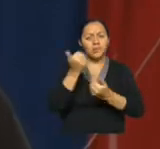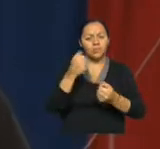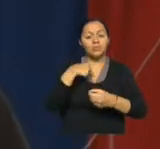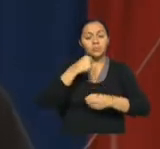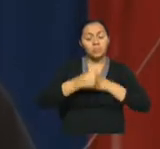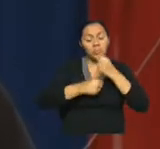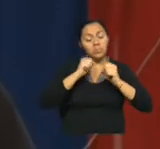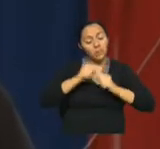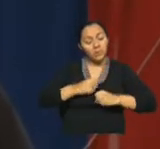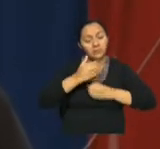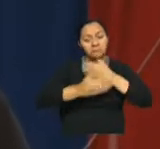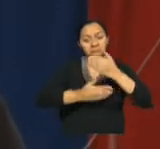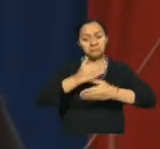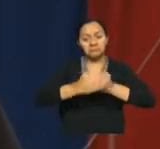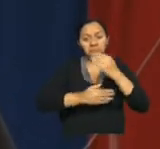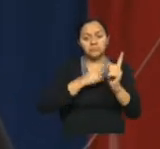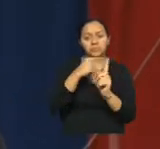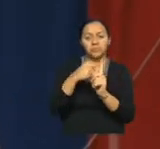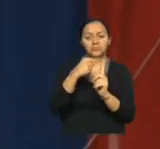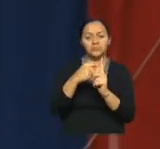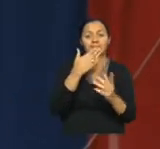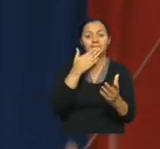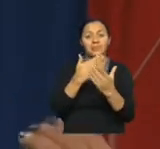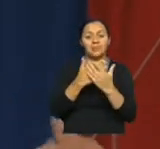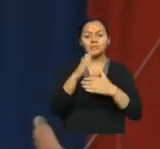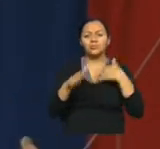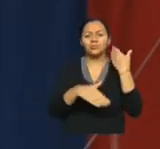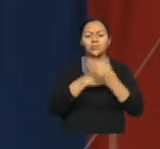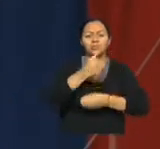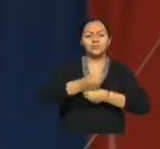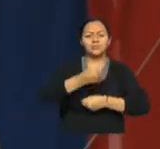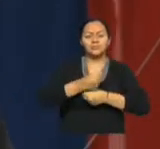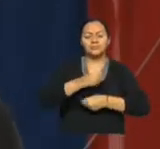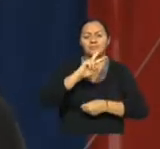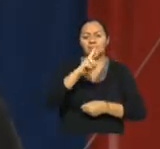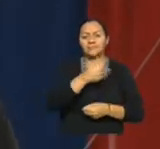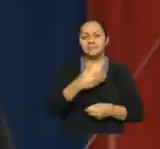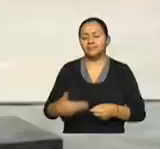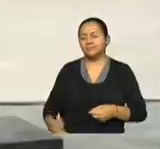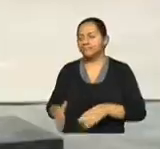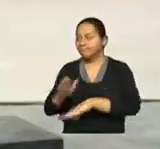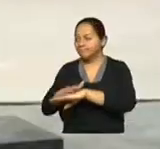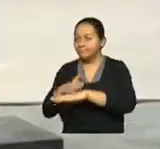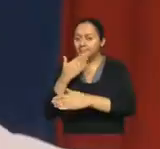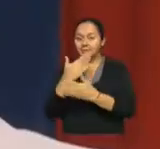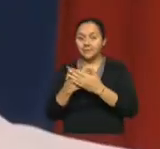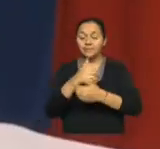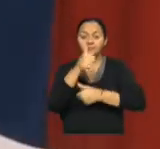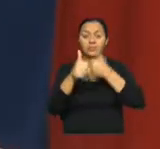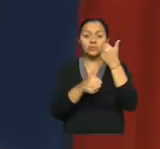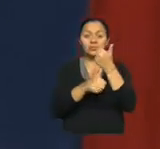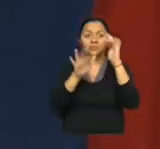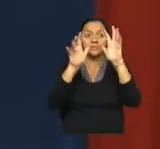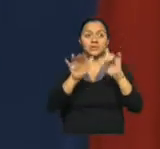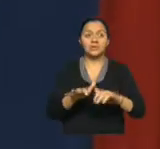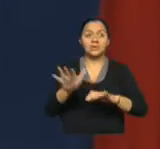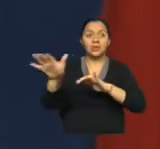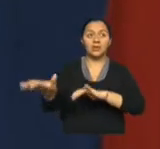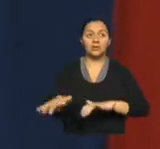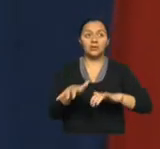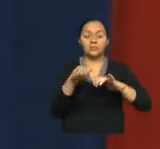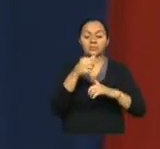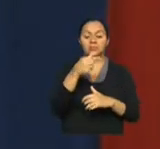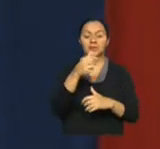podido salir cada día adelante. Gracias por ese trabajo, señor vicepresidente. El subsecretario de Agricultura,